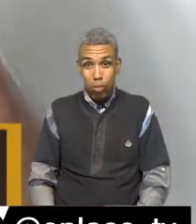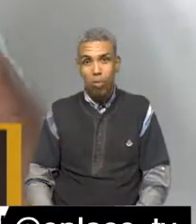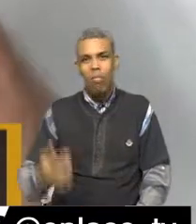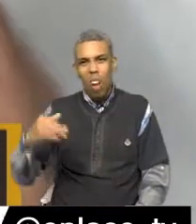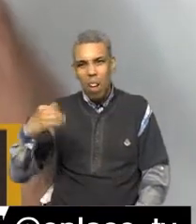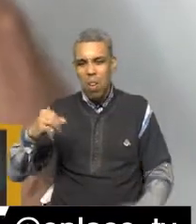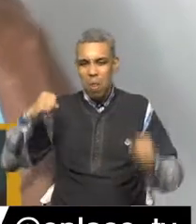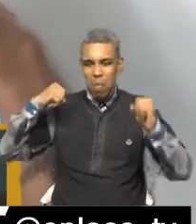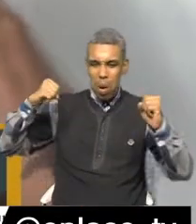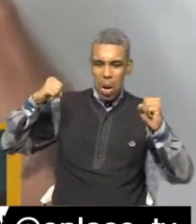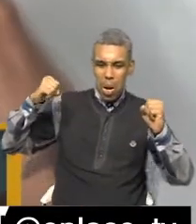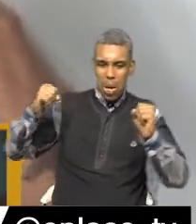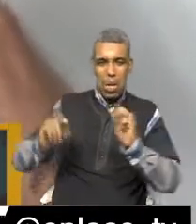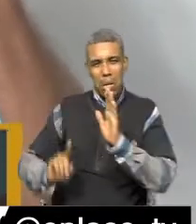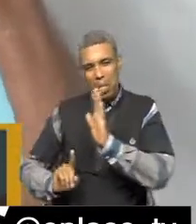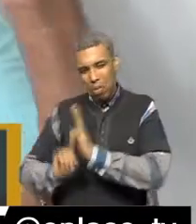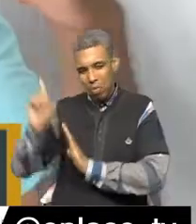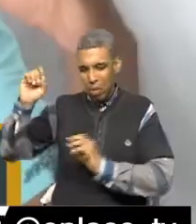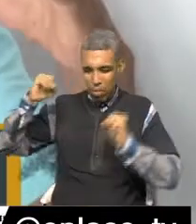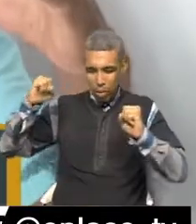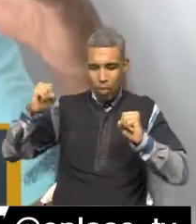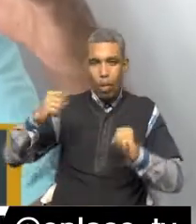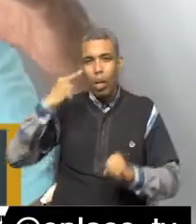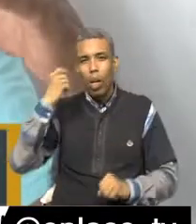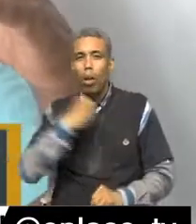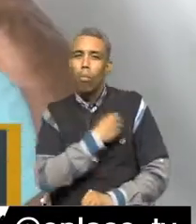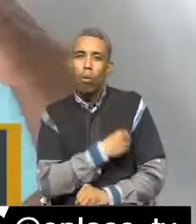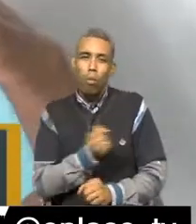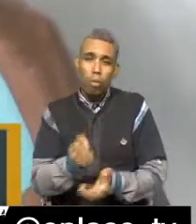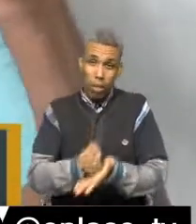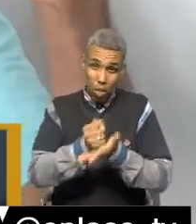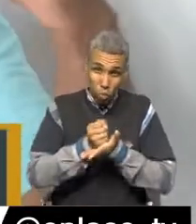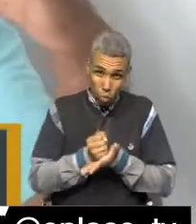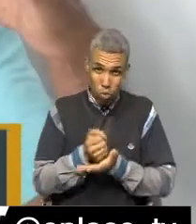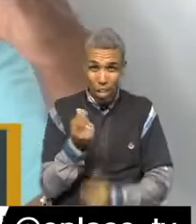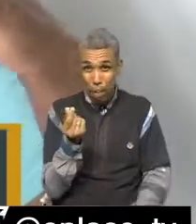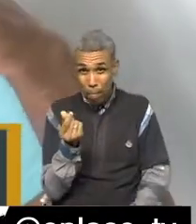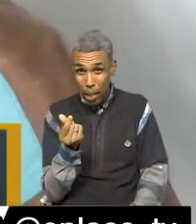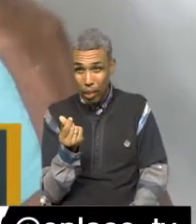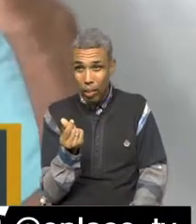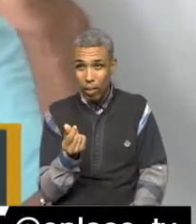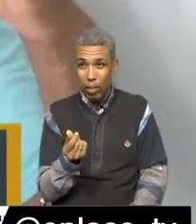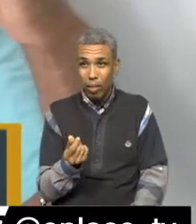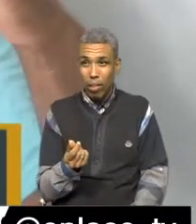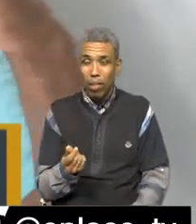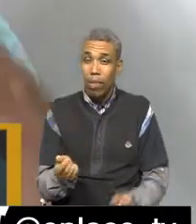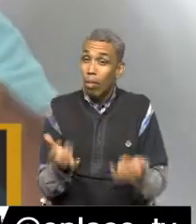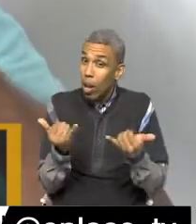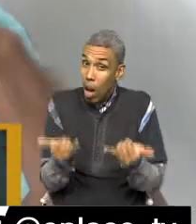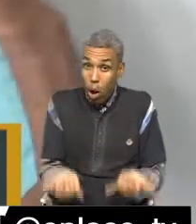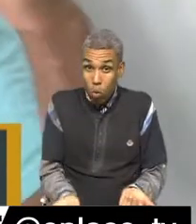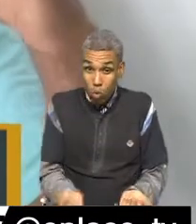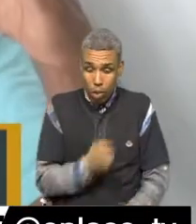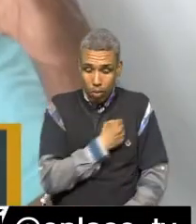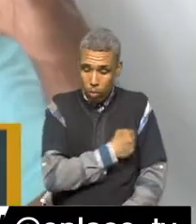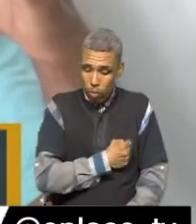y me regalen una colaboración en estos momentos que lo estoy necesitando